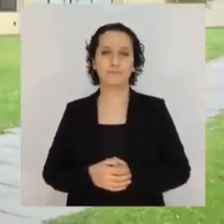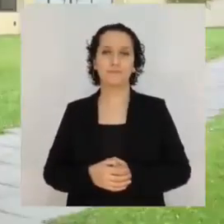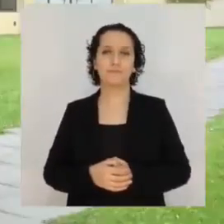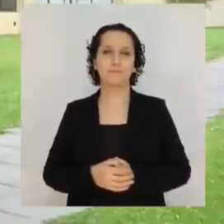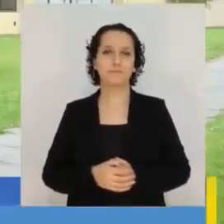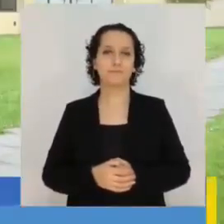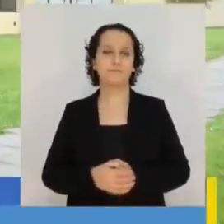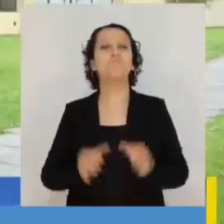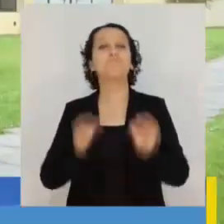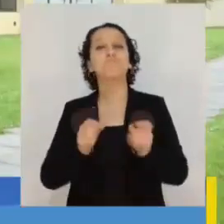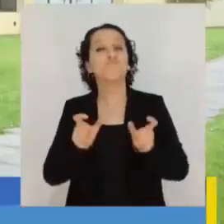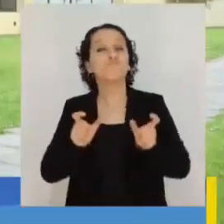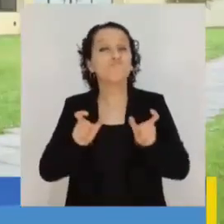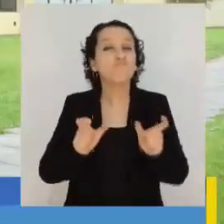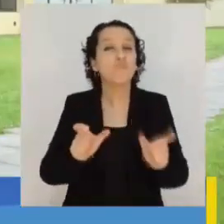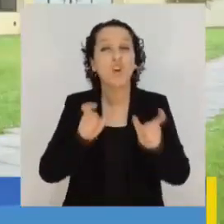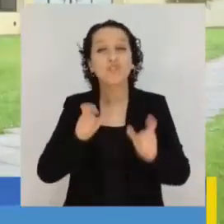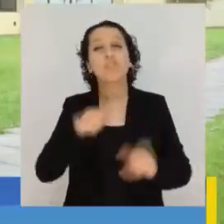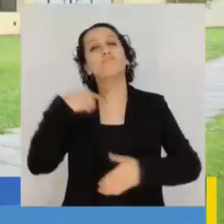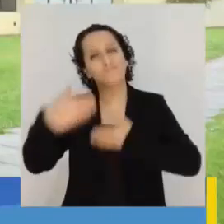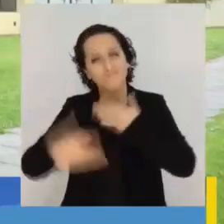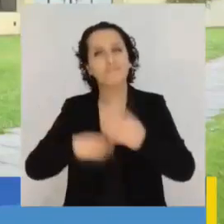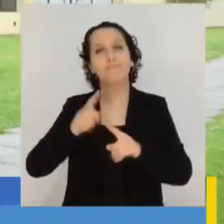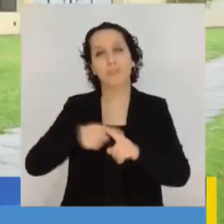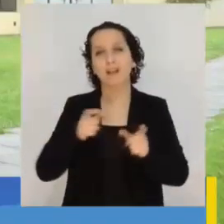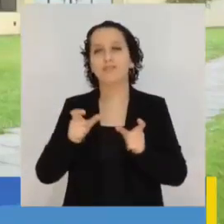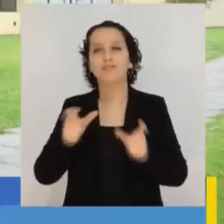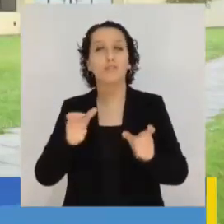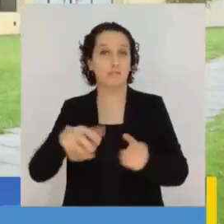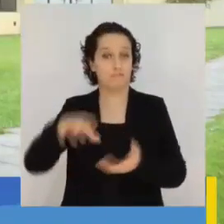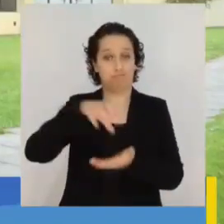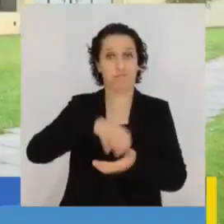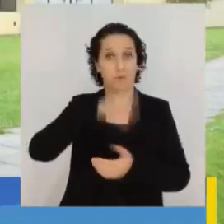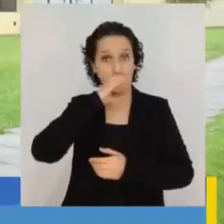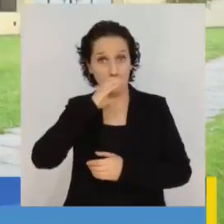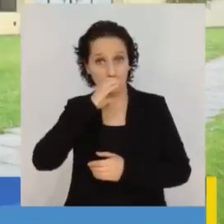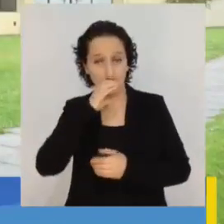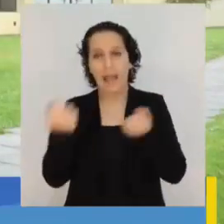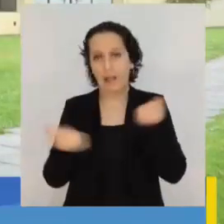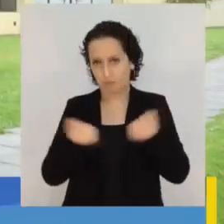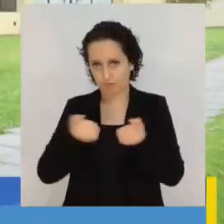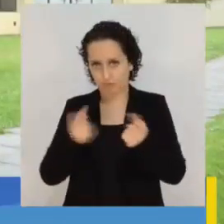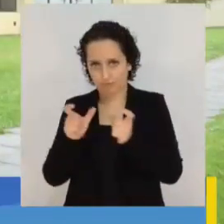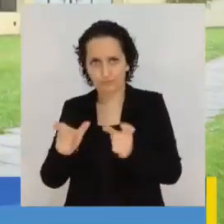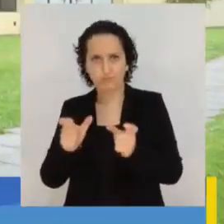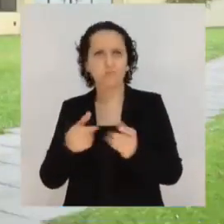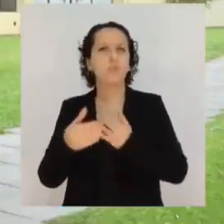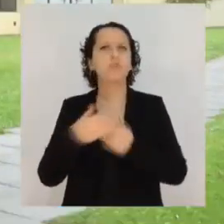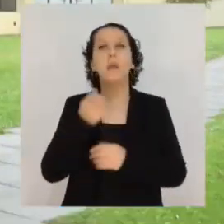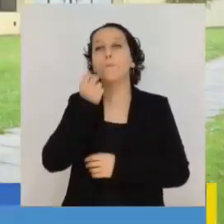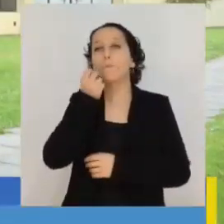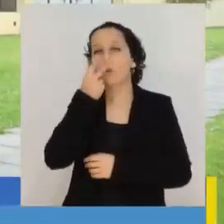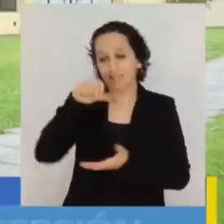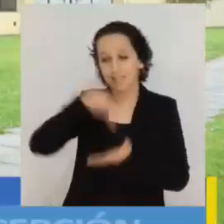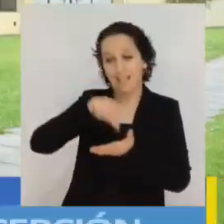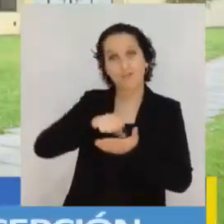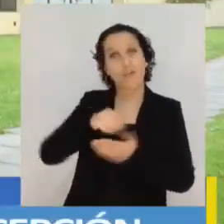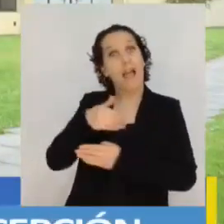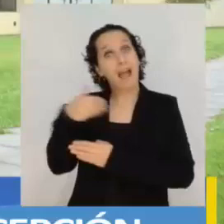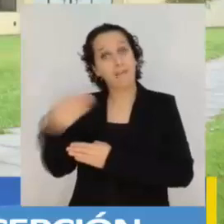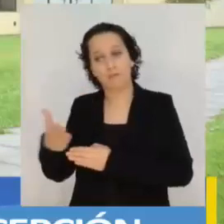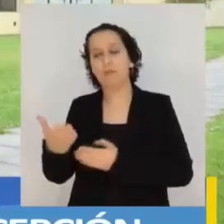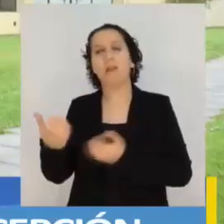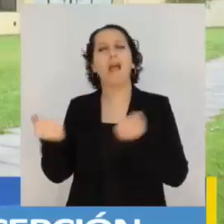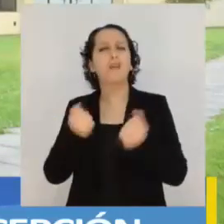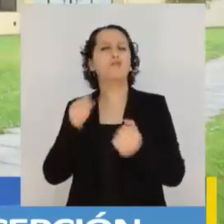Y una nueva fiscalización a vehículos se realizó en la comuna de Penquista, específicamente fuera del Mall del Centro,